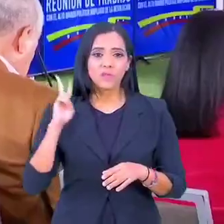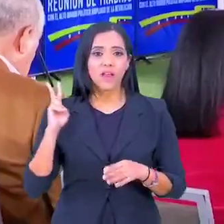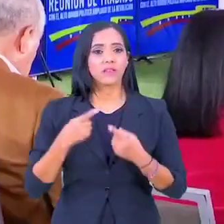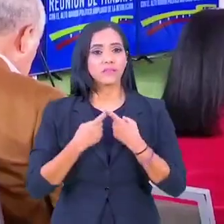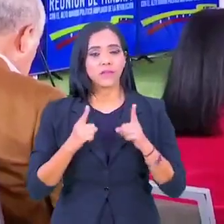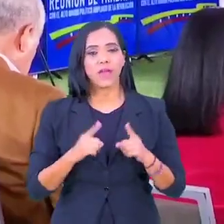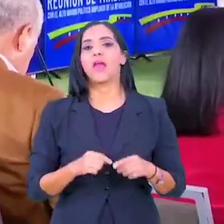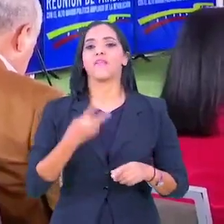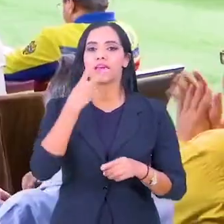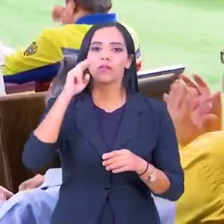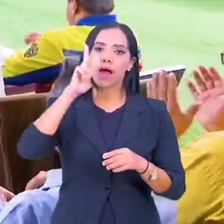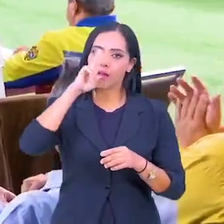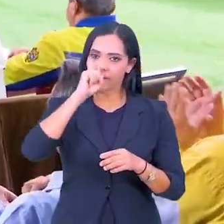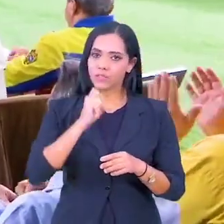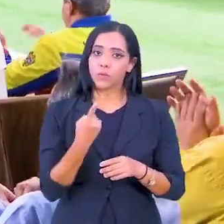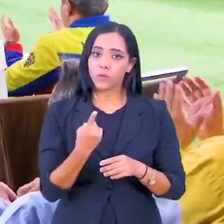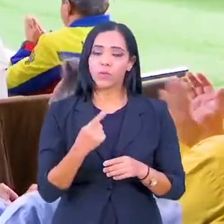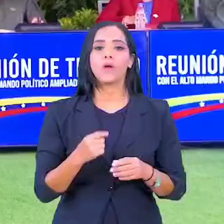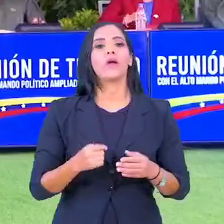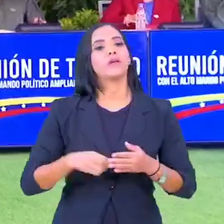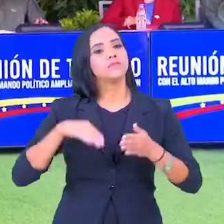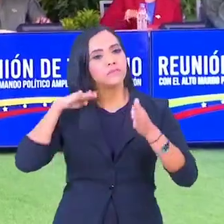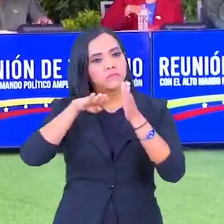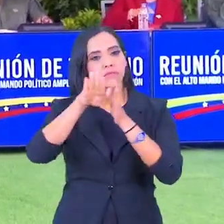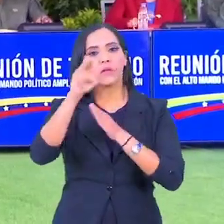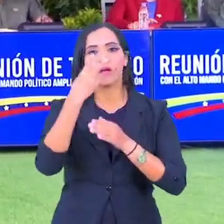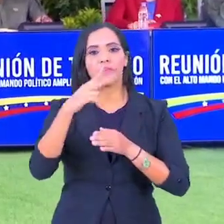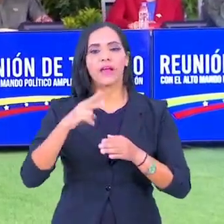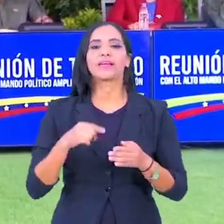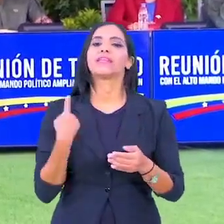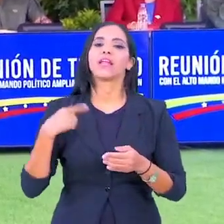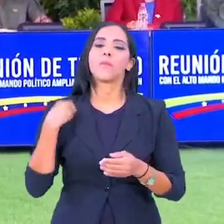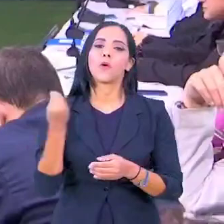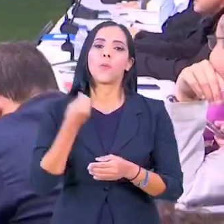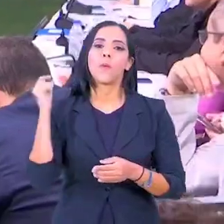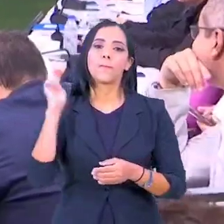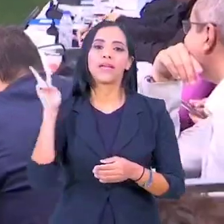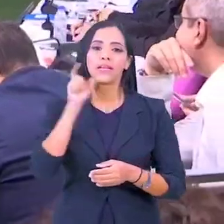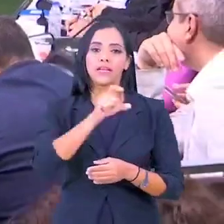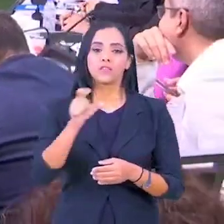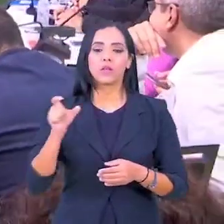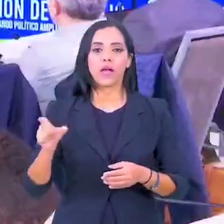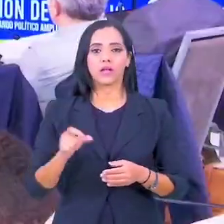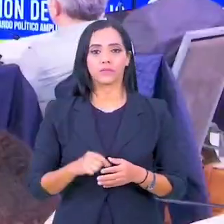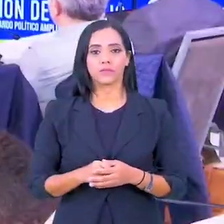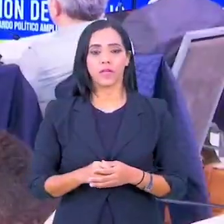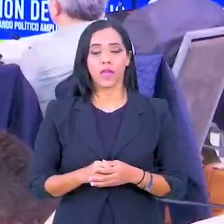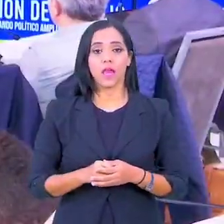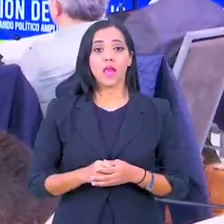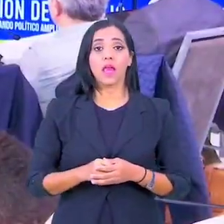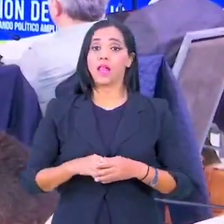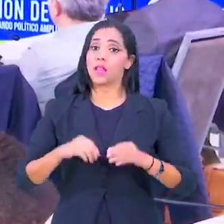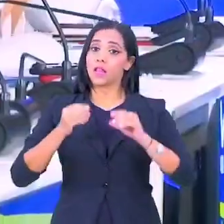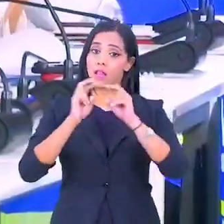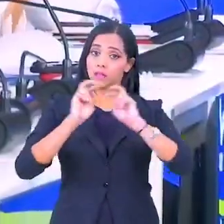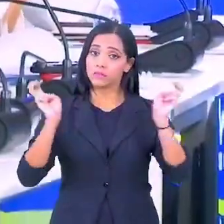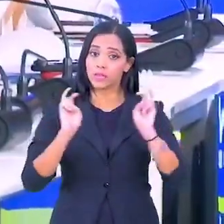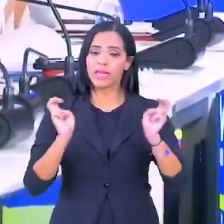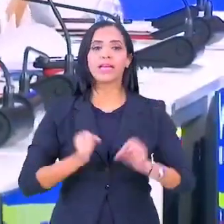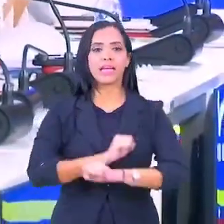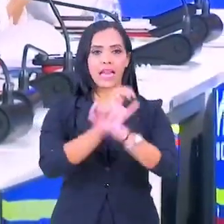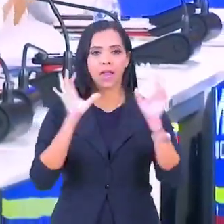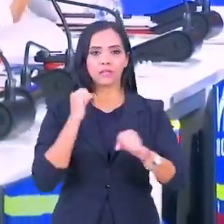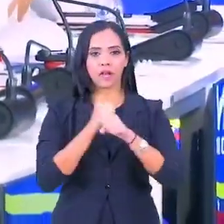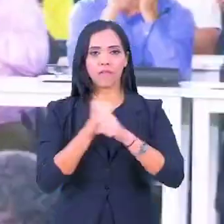Venezuela, viendo el siglo XXI hacia adelante y viendo los grandes objetivos que tenemos como venezolanos, como venezolanas. La consigna es muy